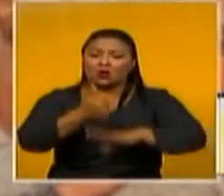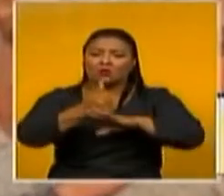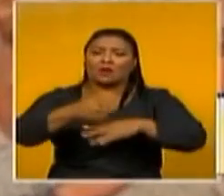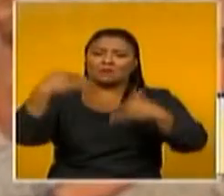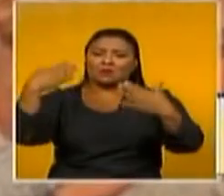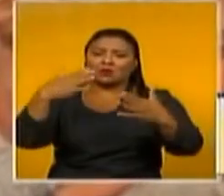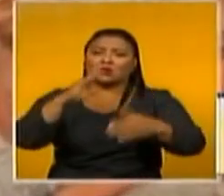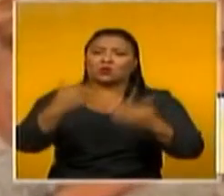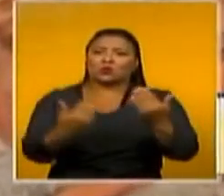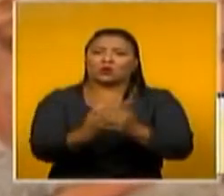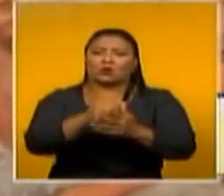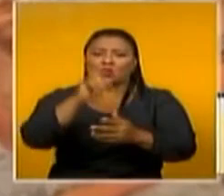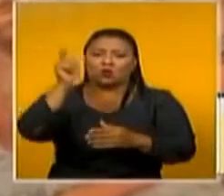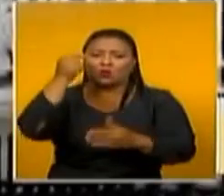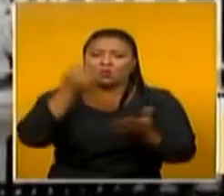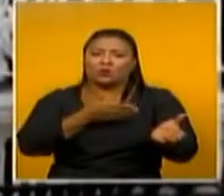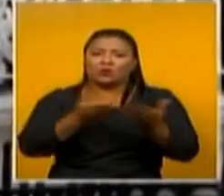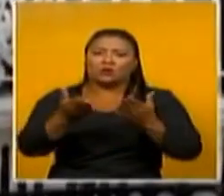políticas del nuevo gobierno.